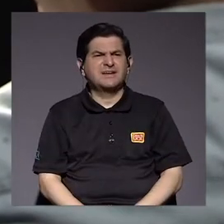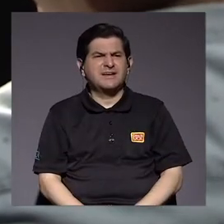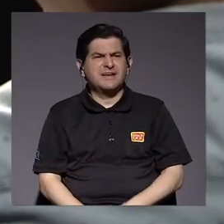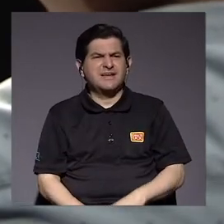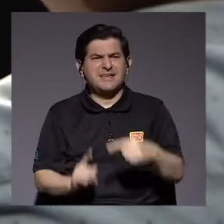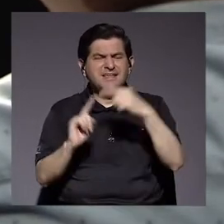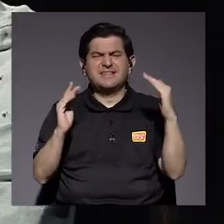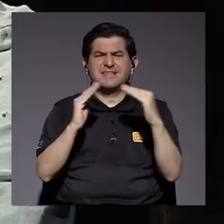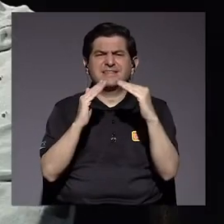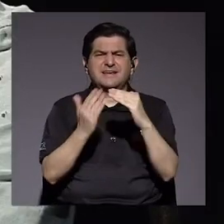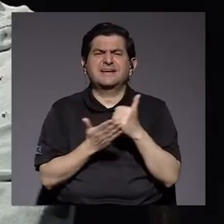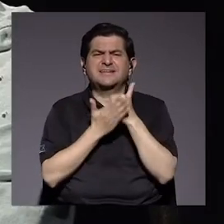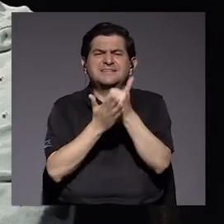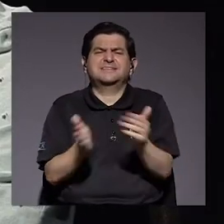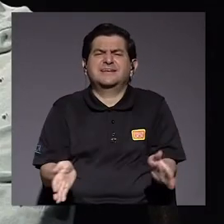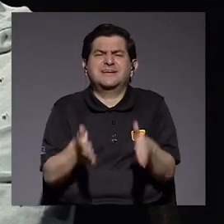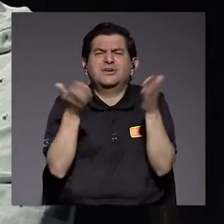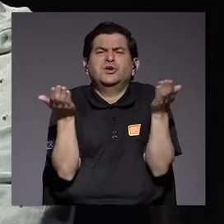Néstor?